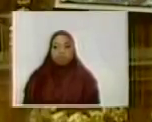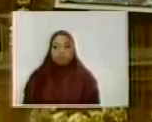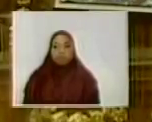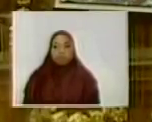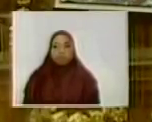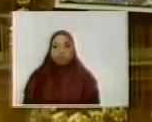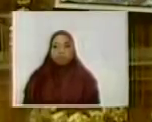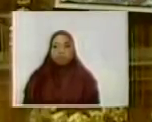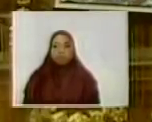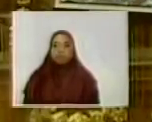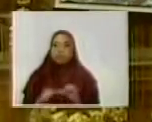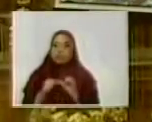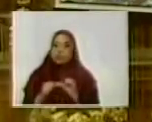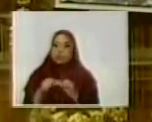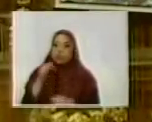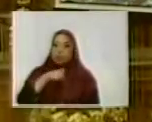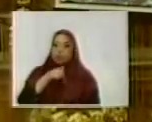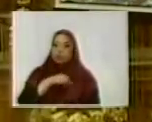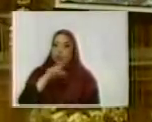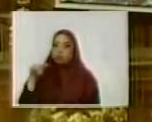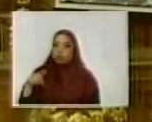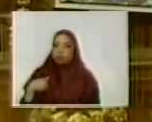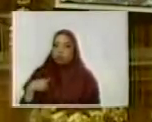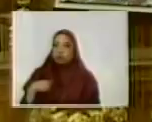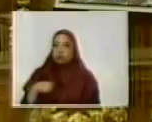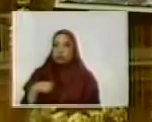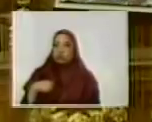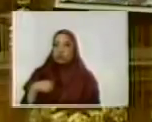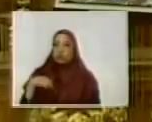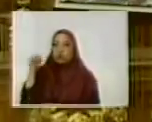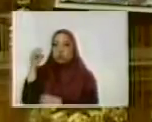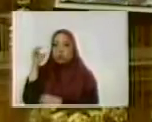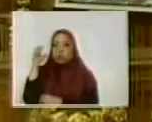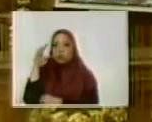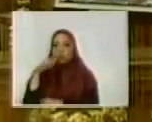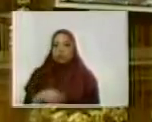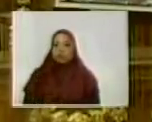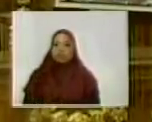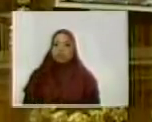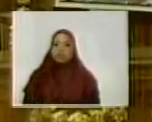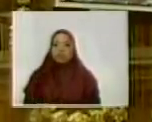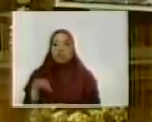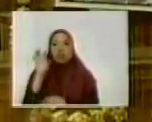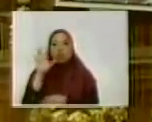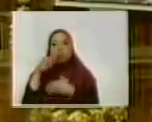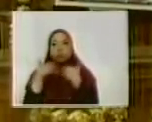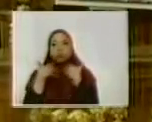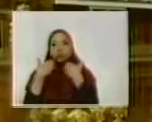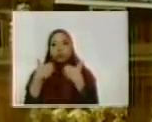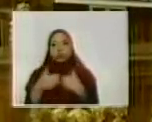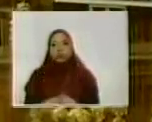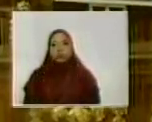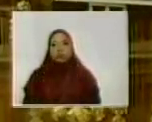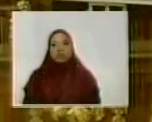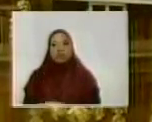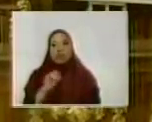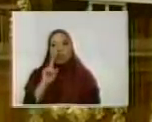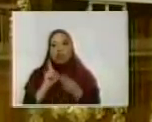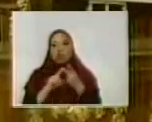Bueno, seguimos aquí nosotros con nuestra sesión. Tengo aquí algunos puntos rapiditos antes de